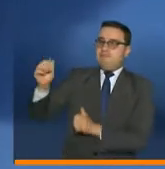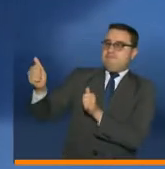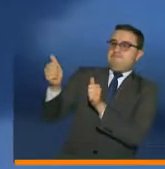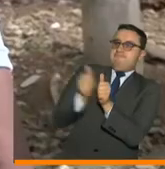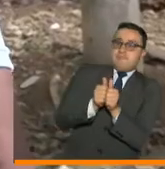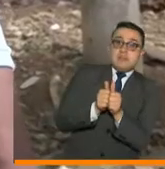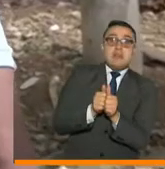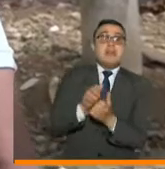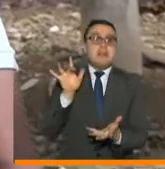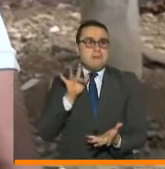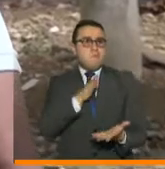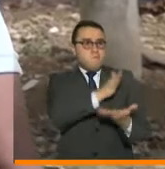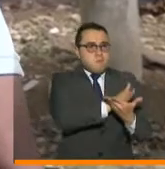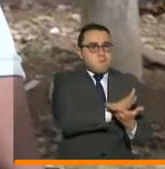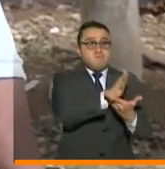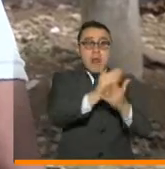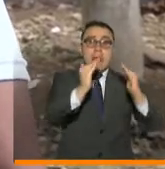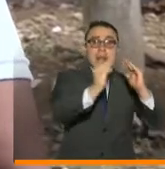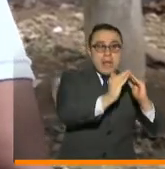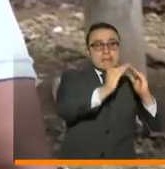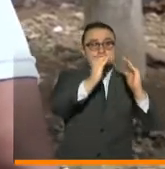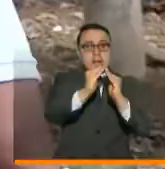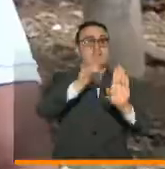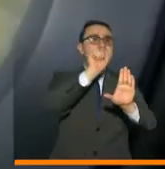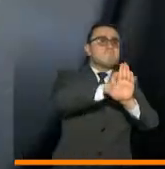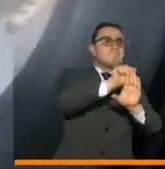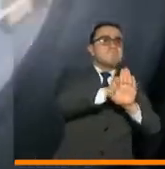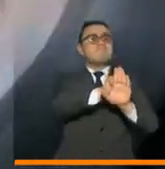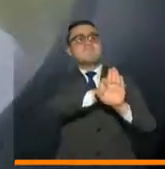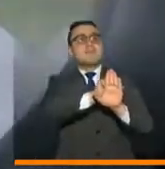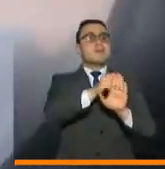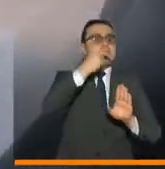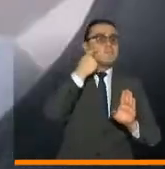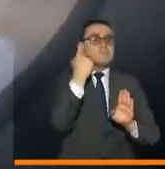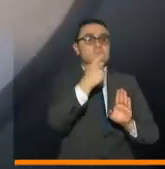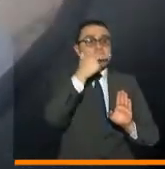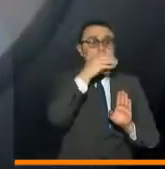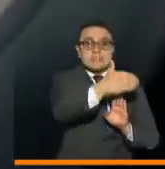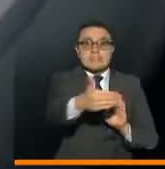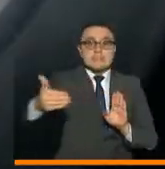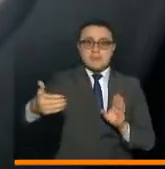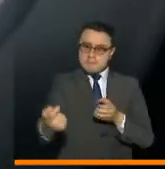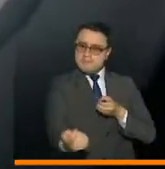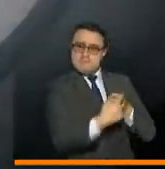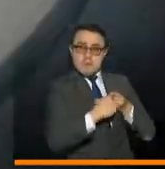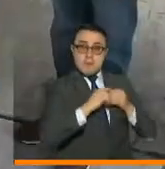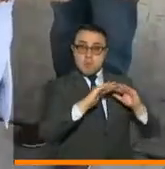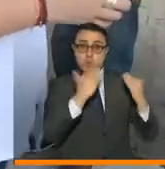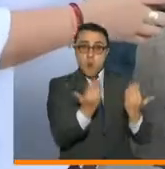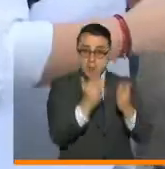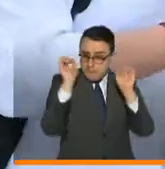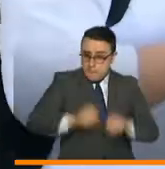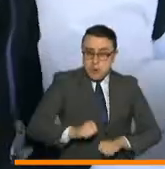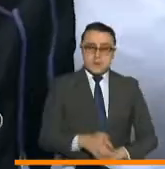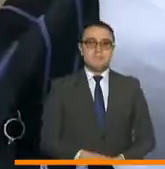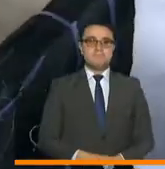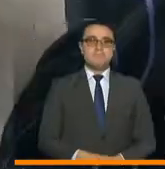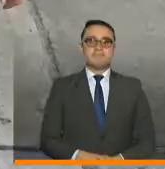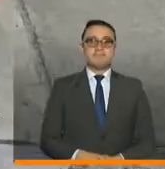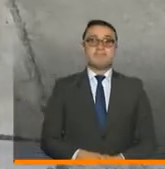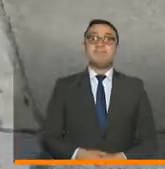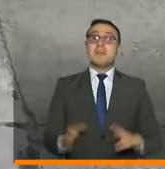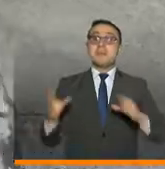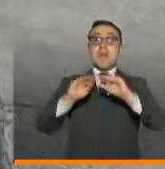viene visitando puerta a puerta a cada uno de estos niños. También trabajamos en la reconstrucción de la infraestructura